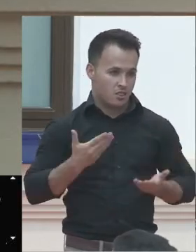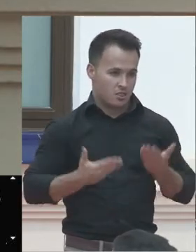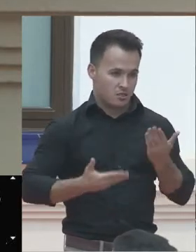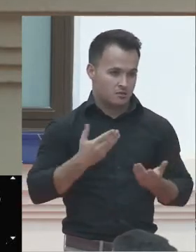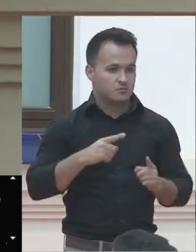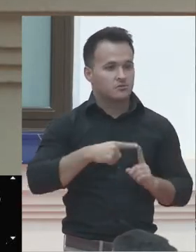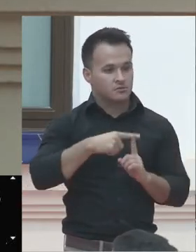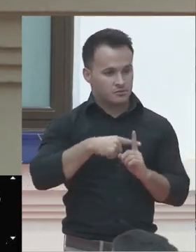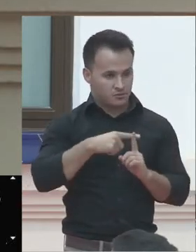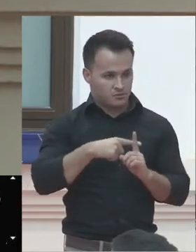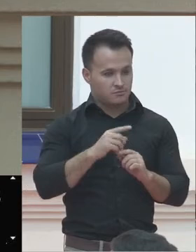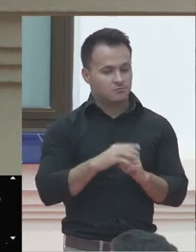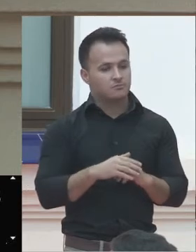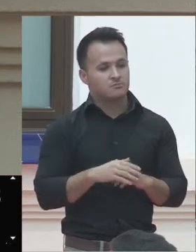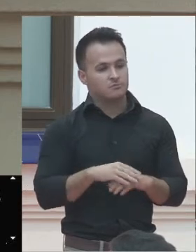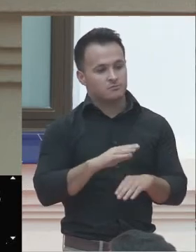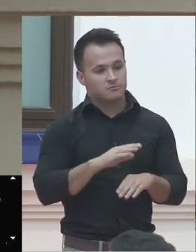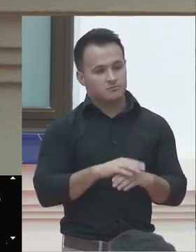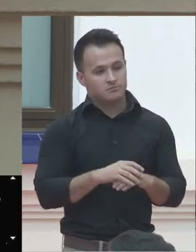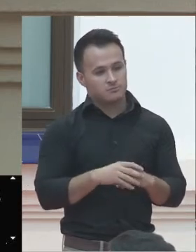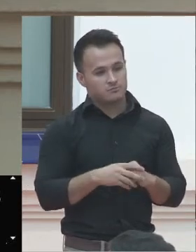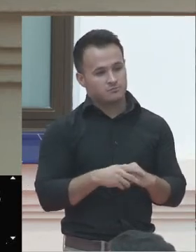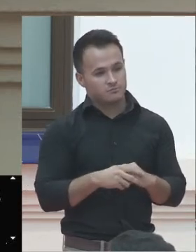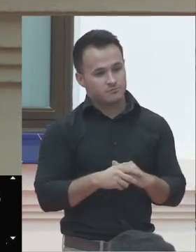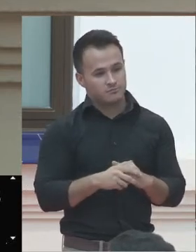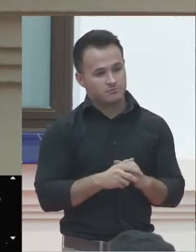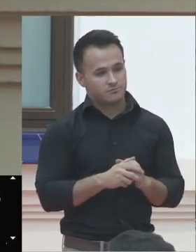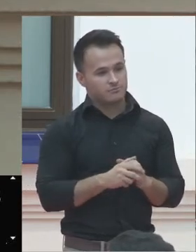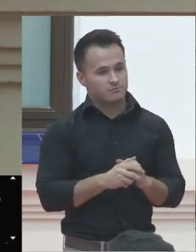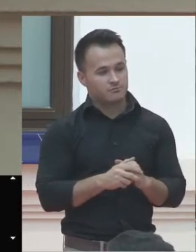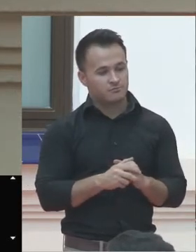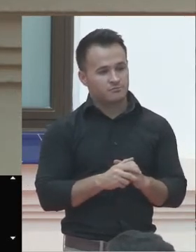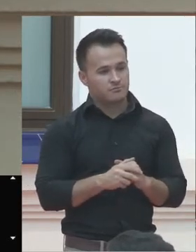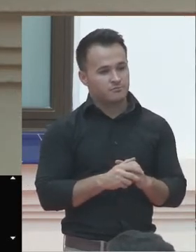bien tomar tierra en un aeropuerto y que lo atiendan